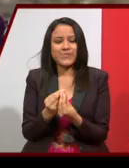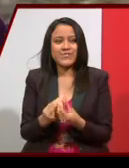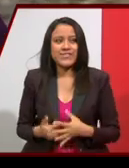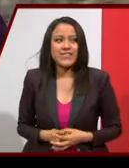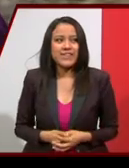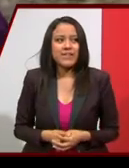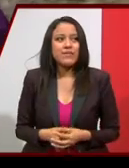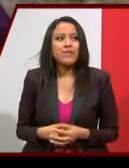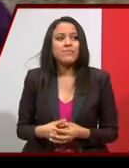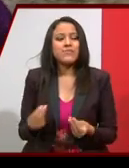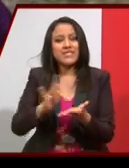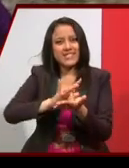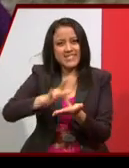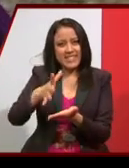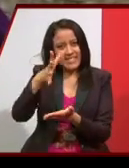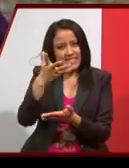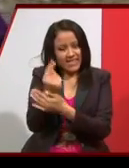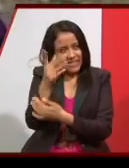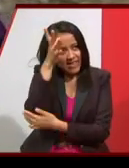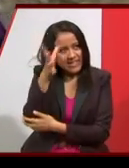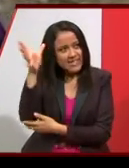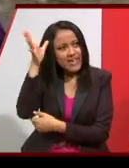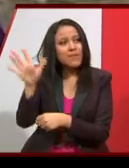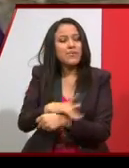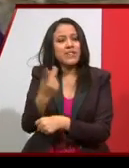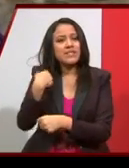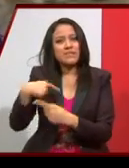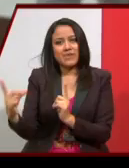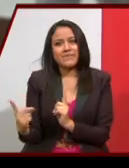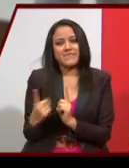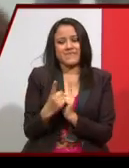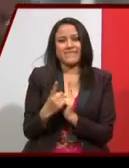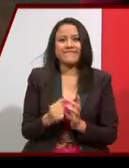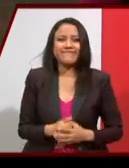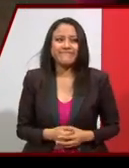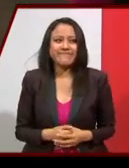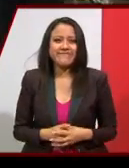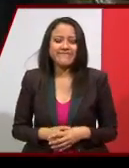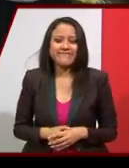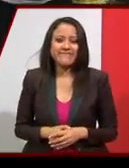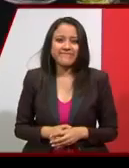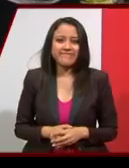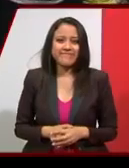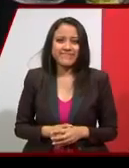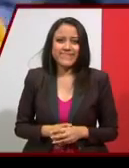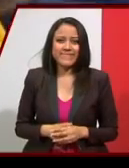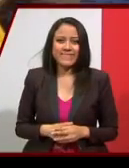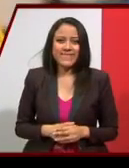Gracias, TV Azteca, por estar cerca de nosotros.